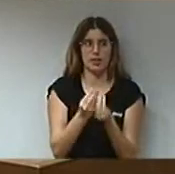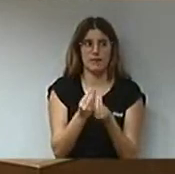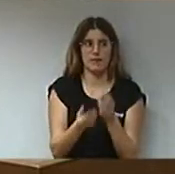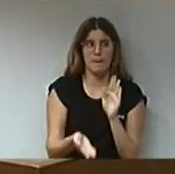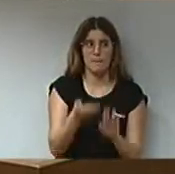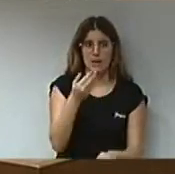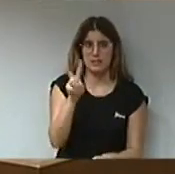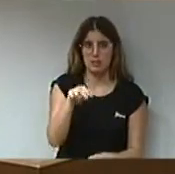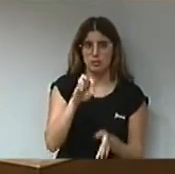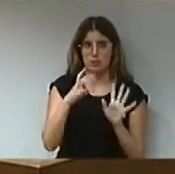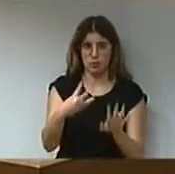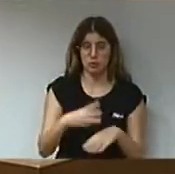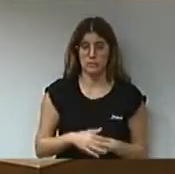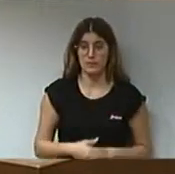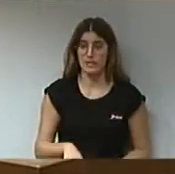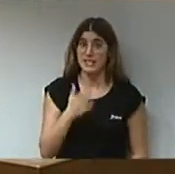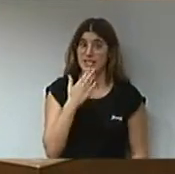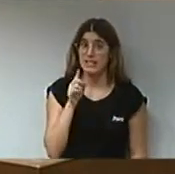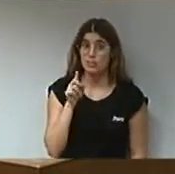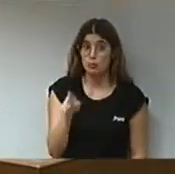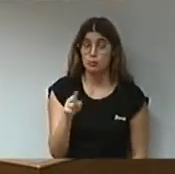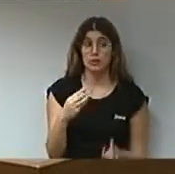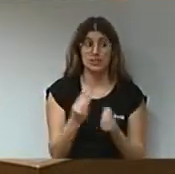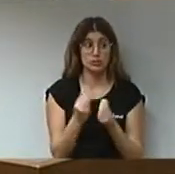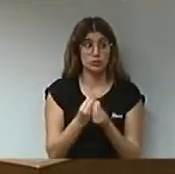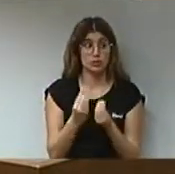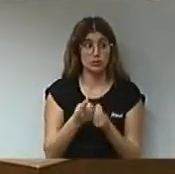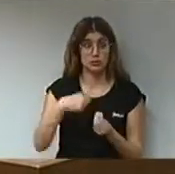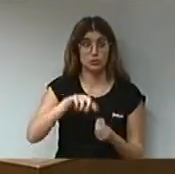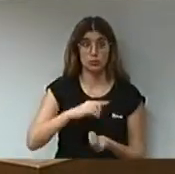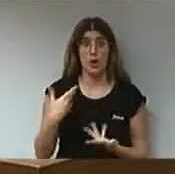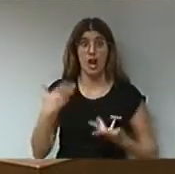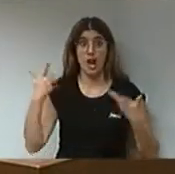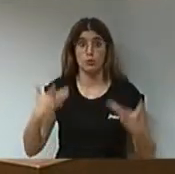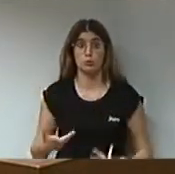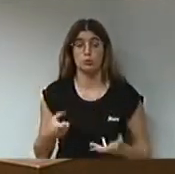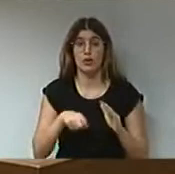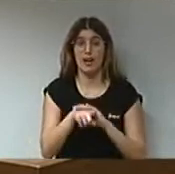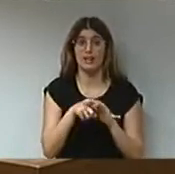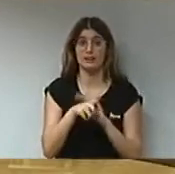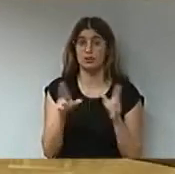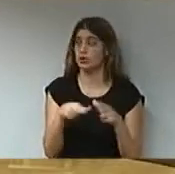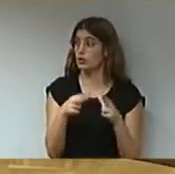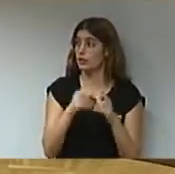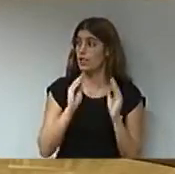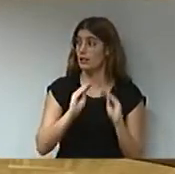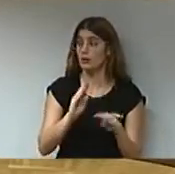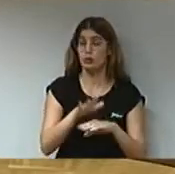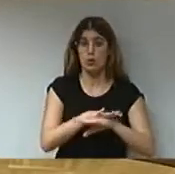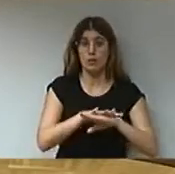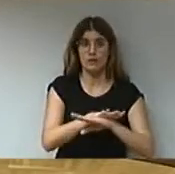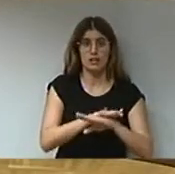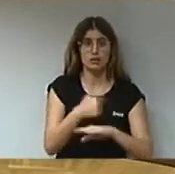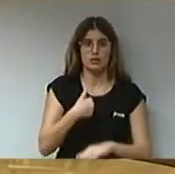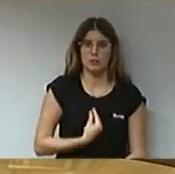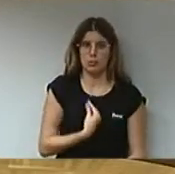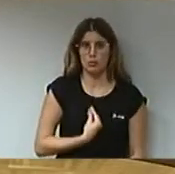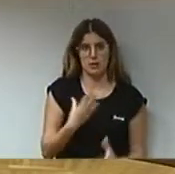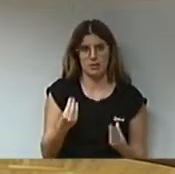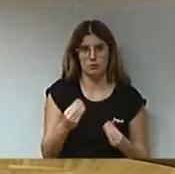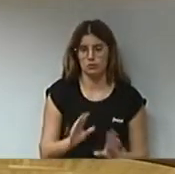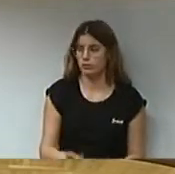del año 2008. Si usted con estos datos está satisfecho de la gestión social de su consejo, yo estoy muy preocupada.